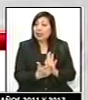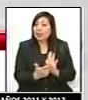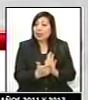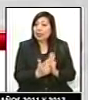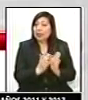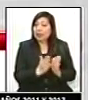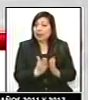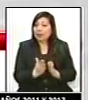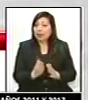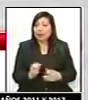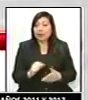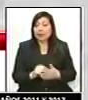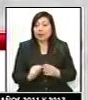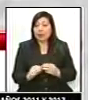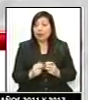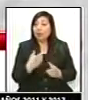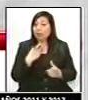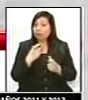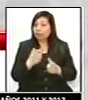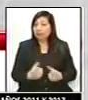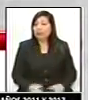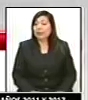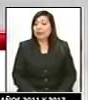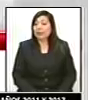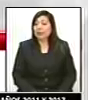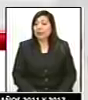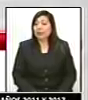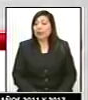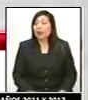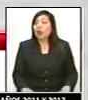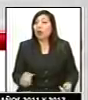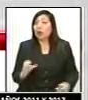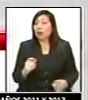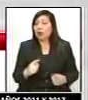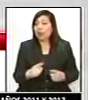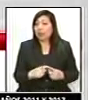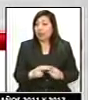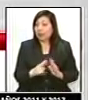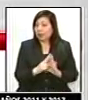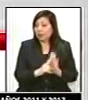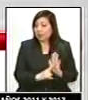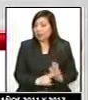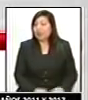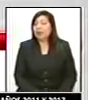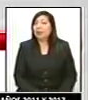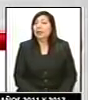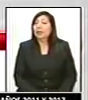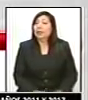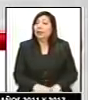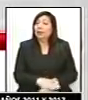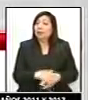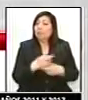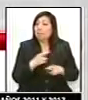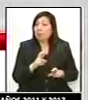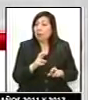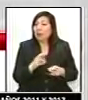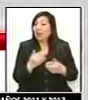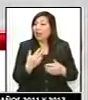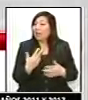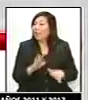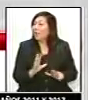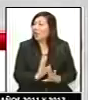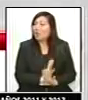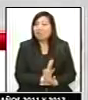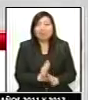Ley Orgánica del Sistema Nacional de Control y de la Contraloría General de la República, la Administración Pública ya no